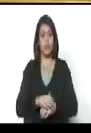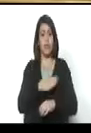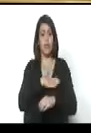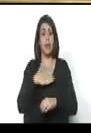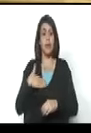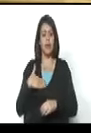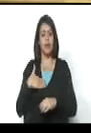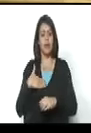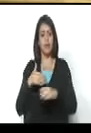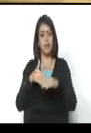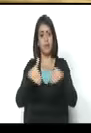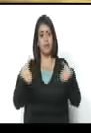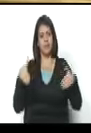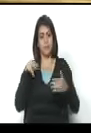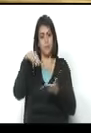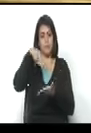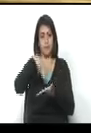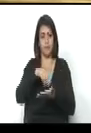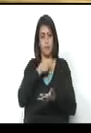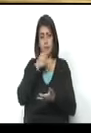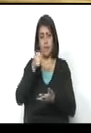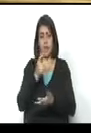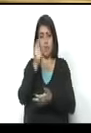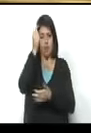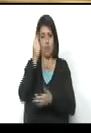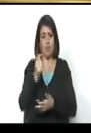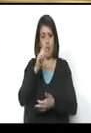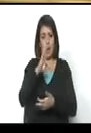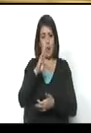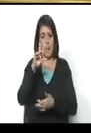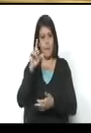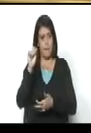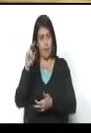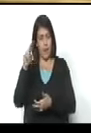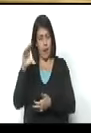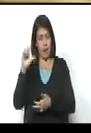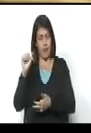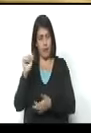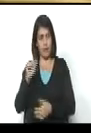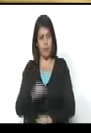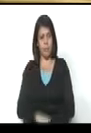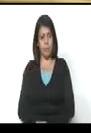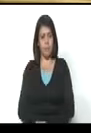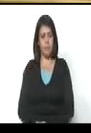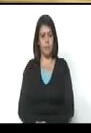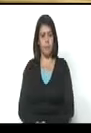dejar en el uso de la palabra a la diputada Blanca Ecaut.